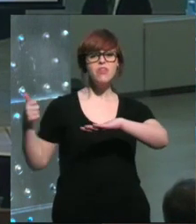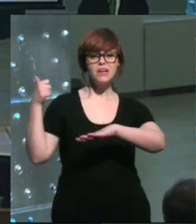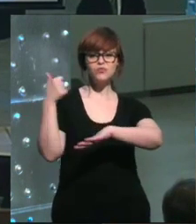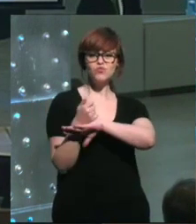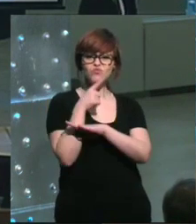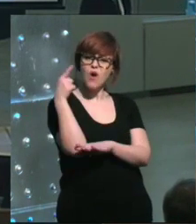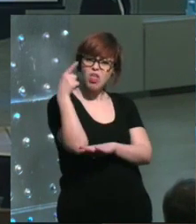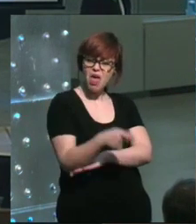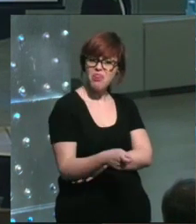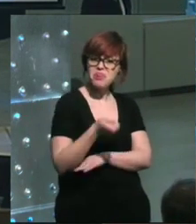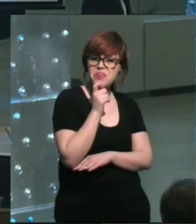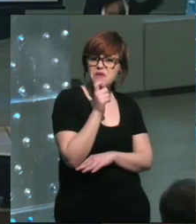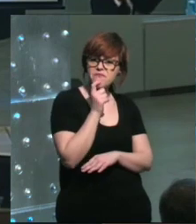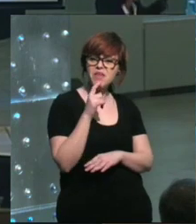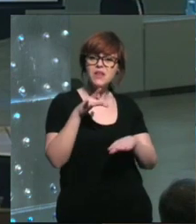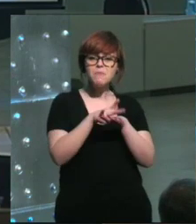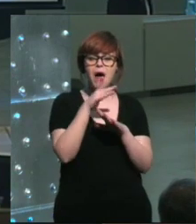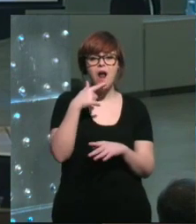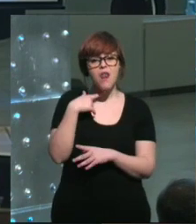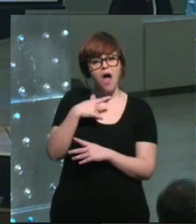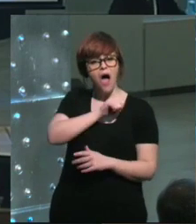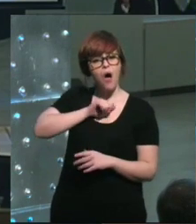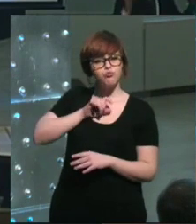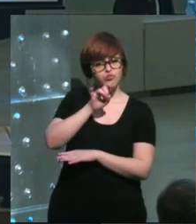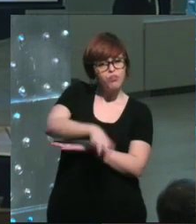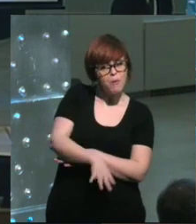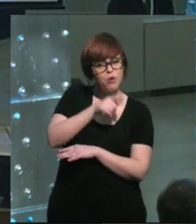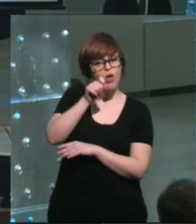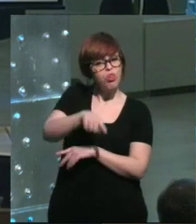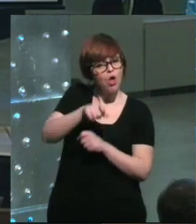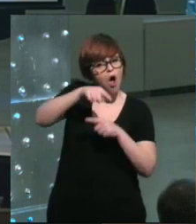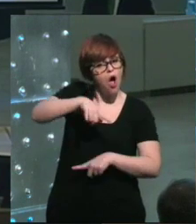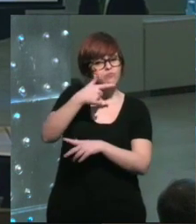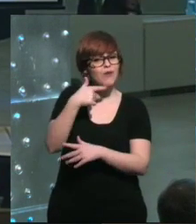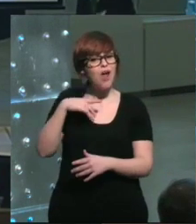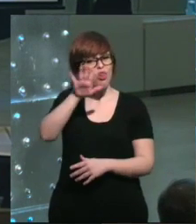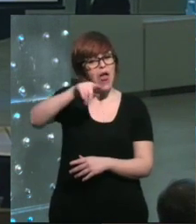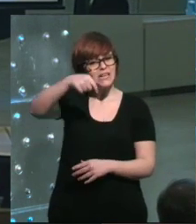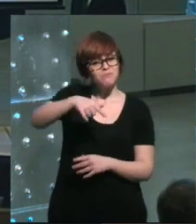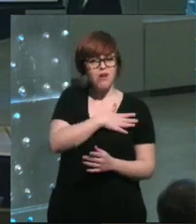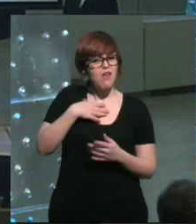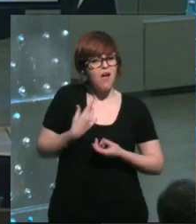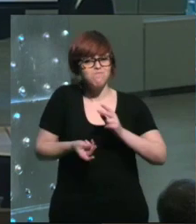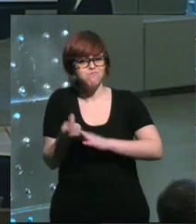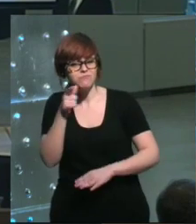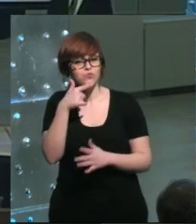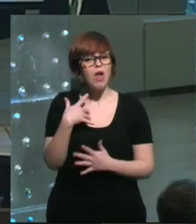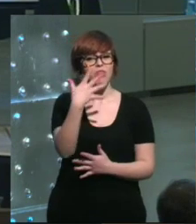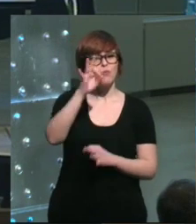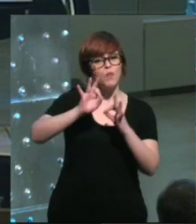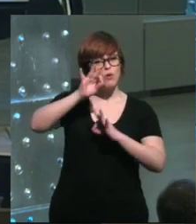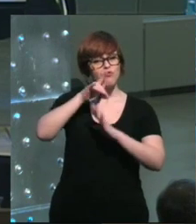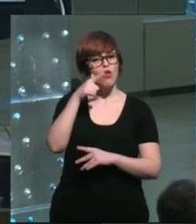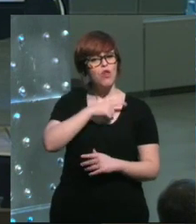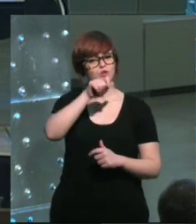fomentar una ley de autodeportación. Se van a ir, se van a querer ir los hispanos. Se atreve a decir que el 45% de los ciudadanos